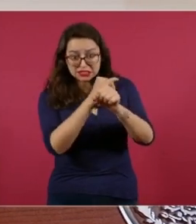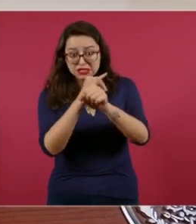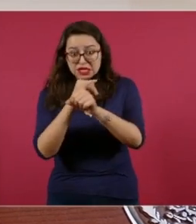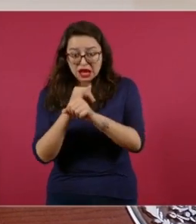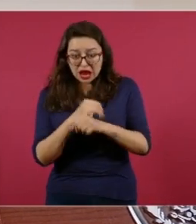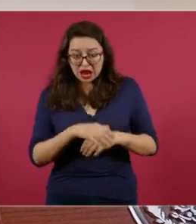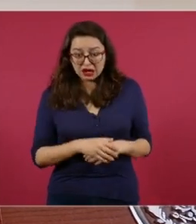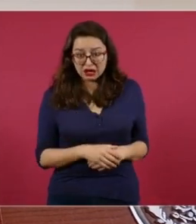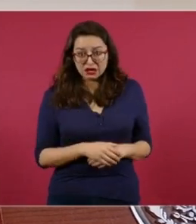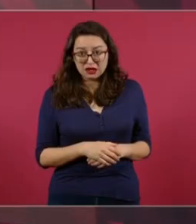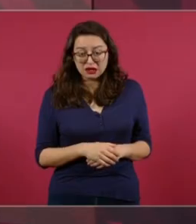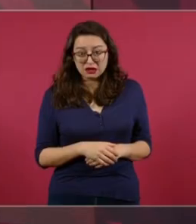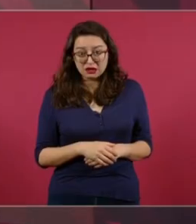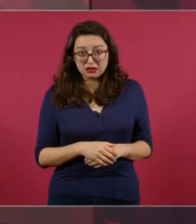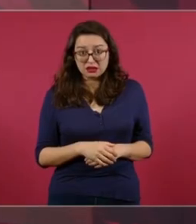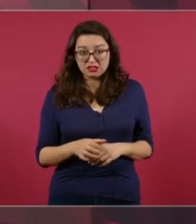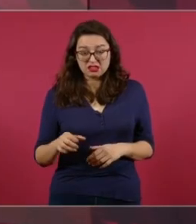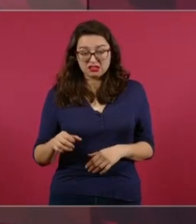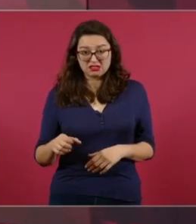calumniosos,